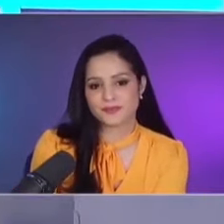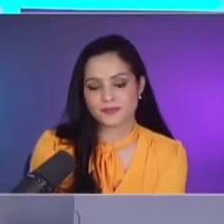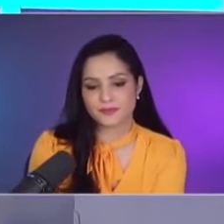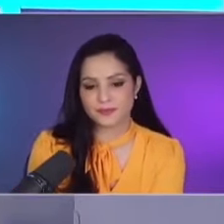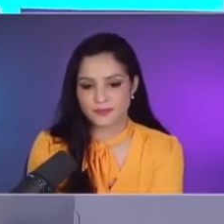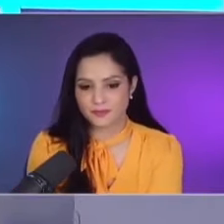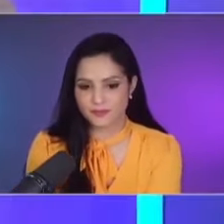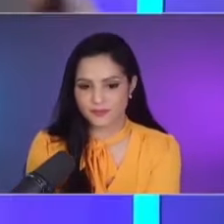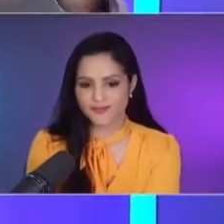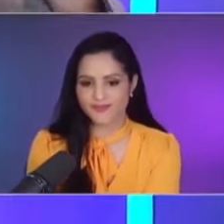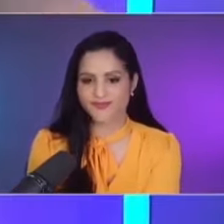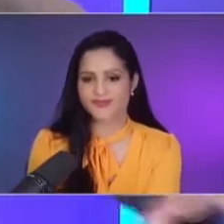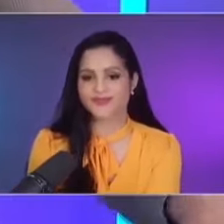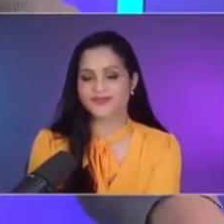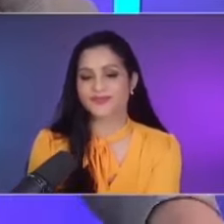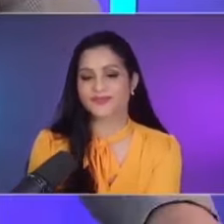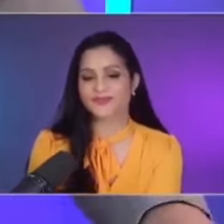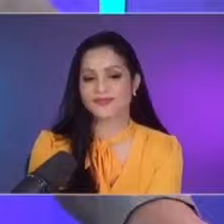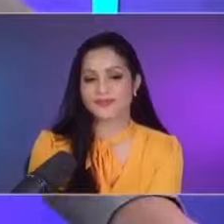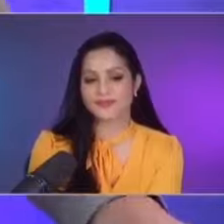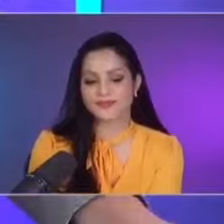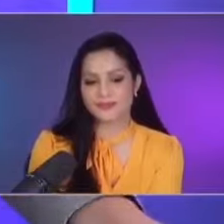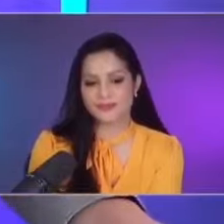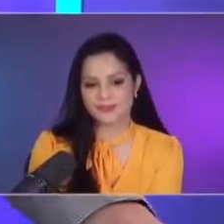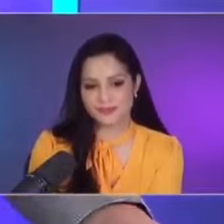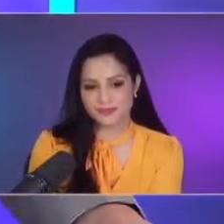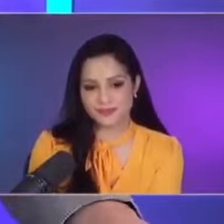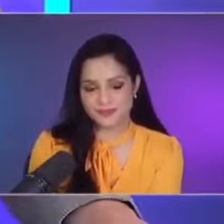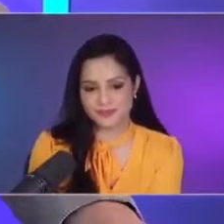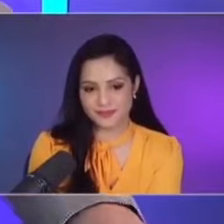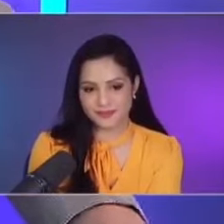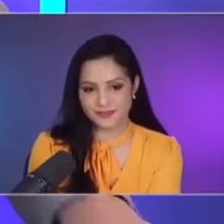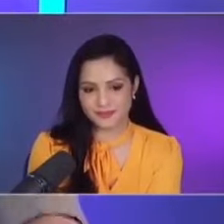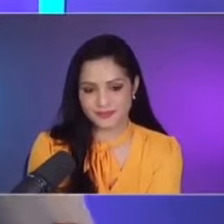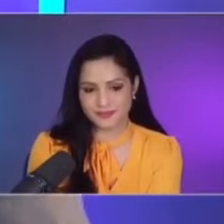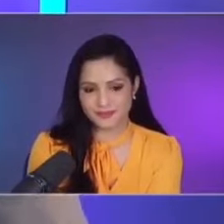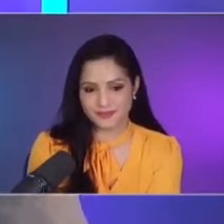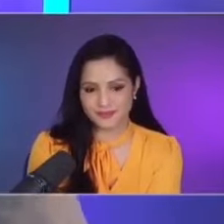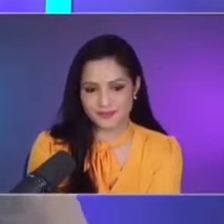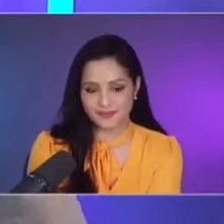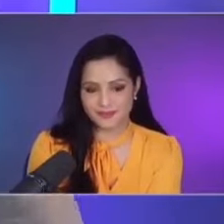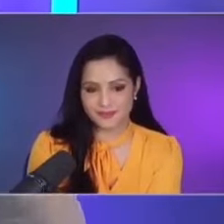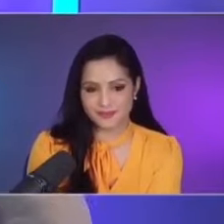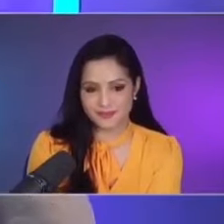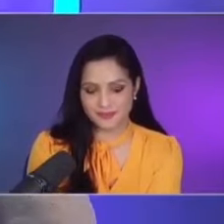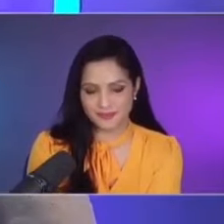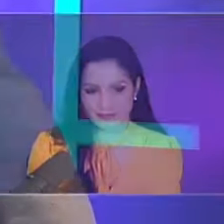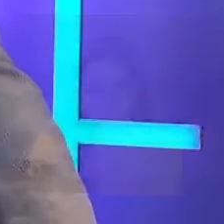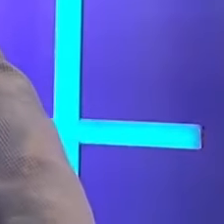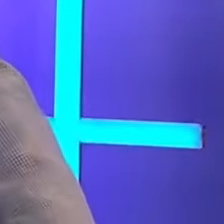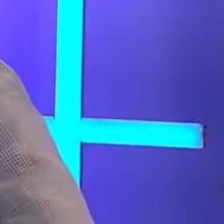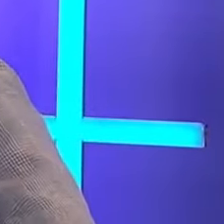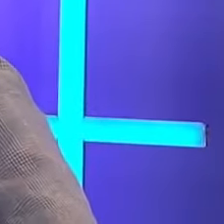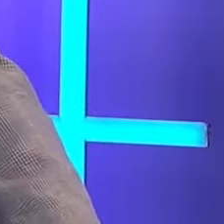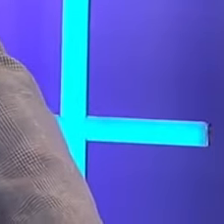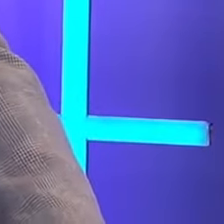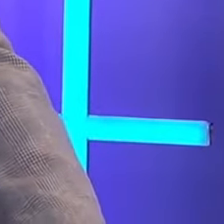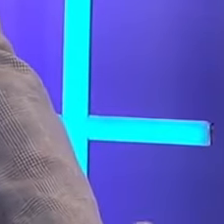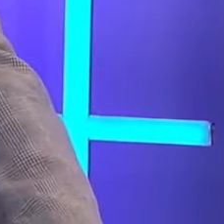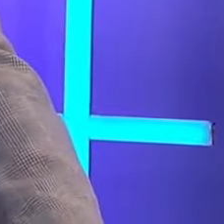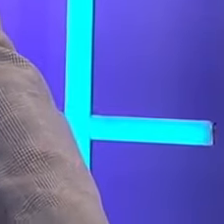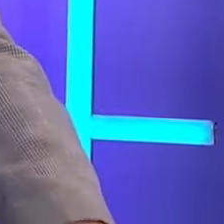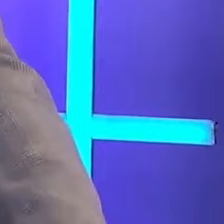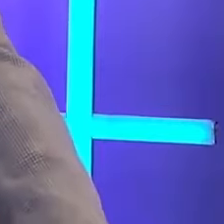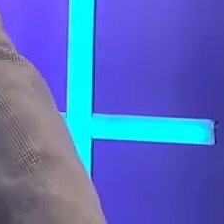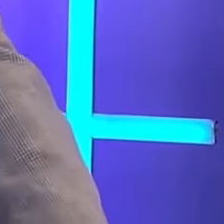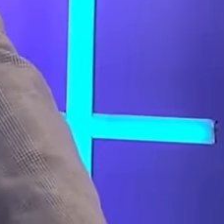pasar o sea que dale primera dama primera dama háblele al presidente a al oído Dígale